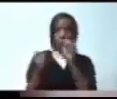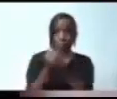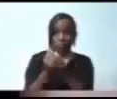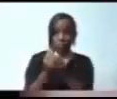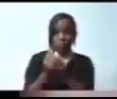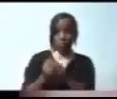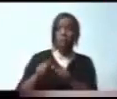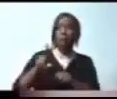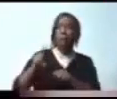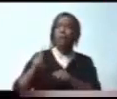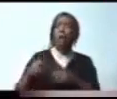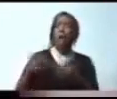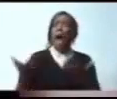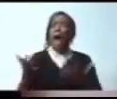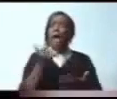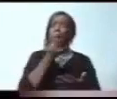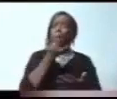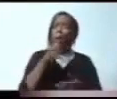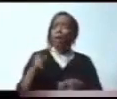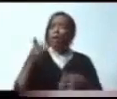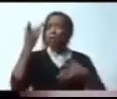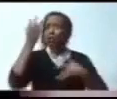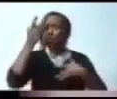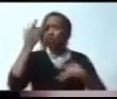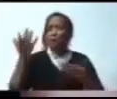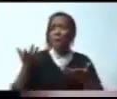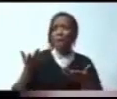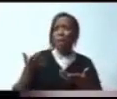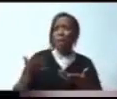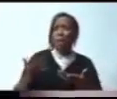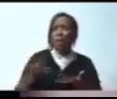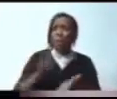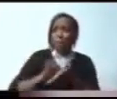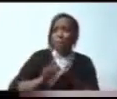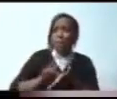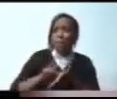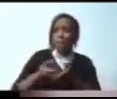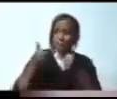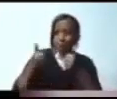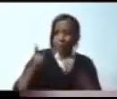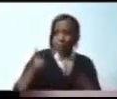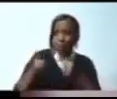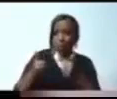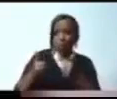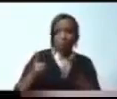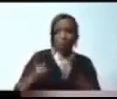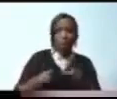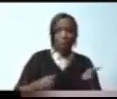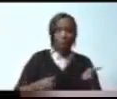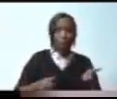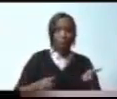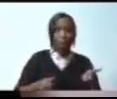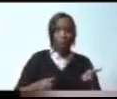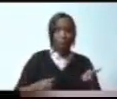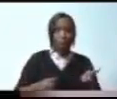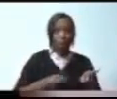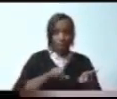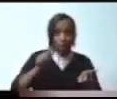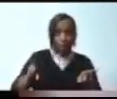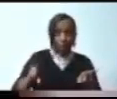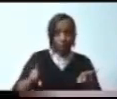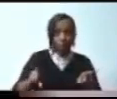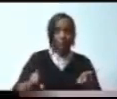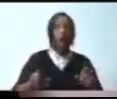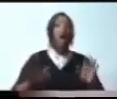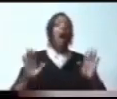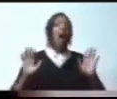cómo ellos se comunican con ese pacientado, si le preguntan si sus medicamentos le están llegando a tiempo. Porque claro que sí, todo el que está incluido